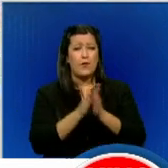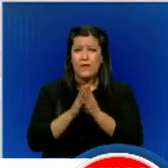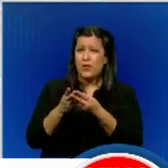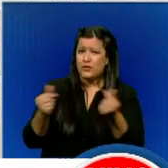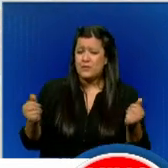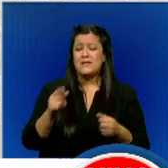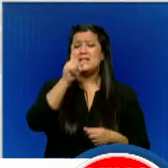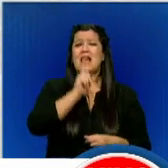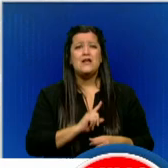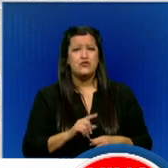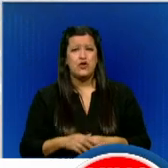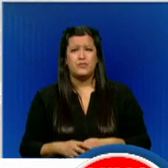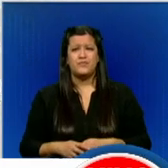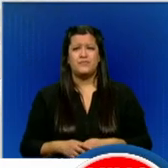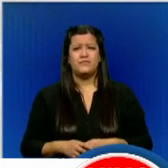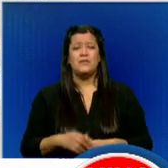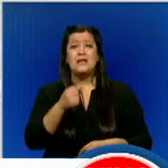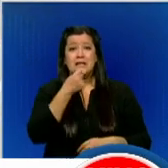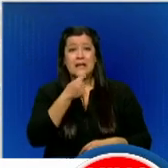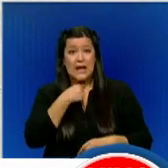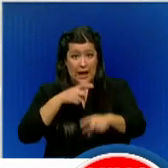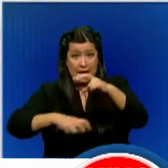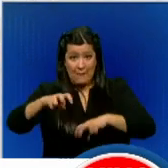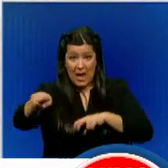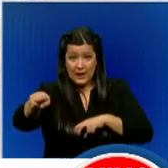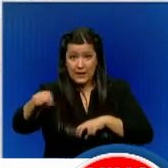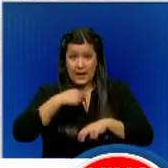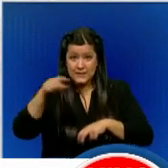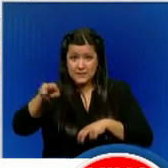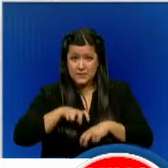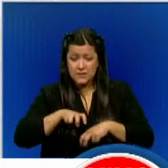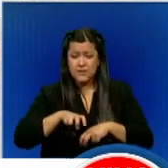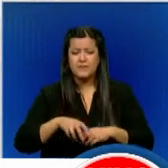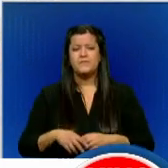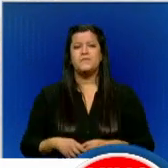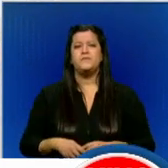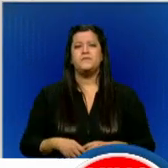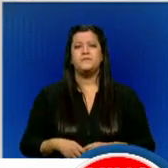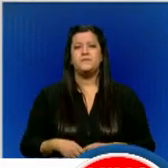una exigencia si quiere venir a central usted haga en un esquema